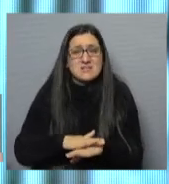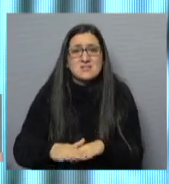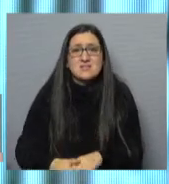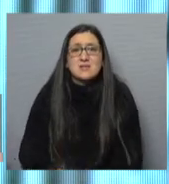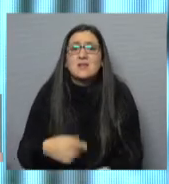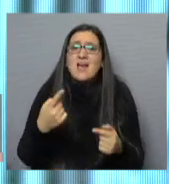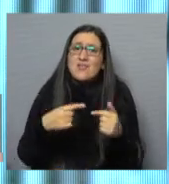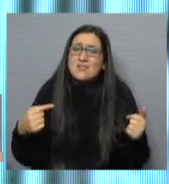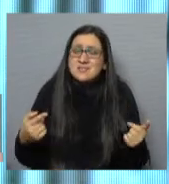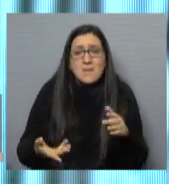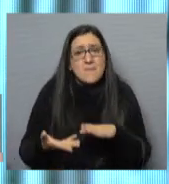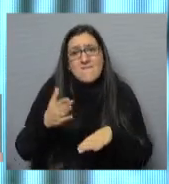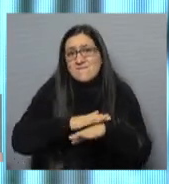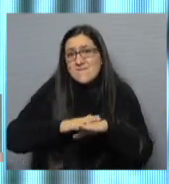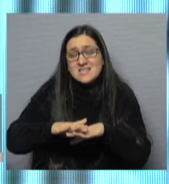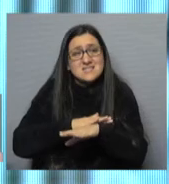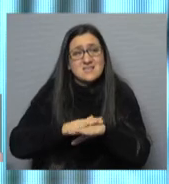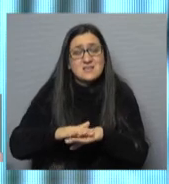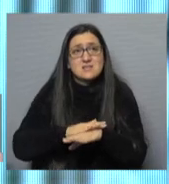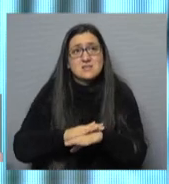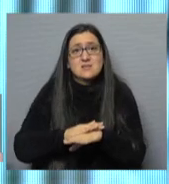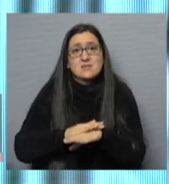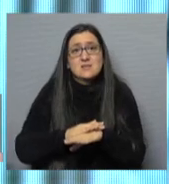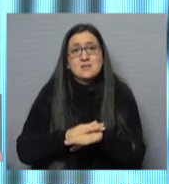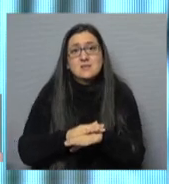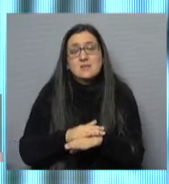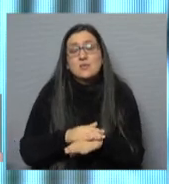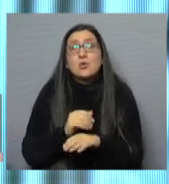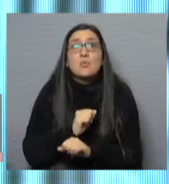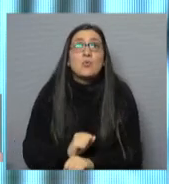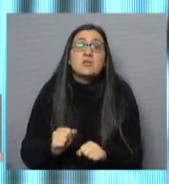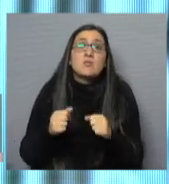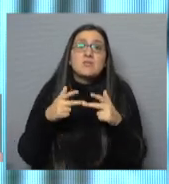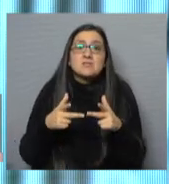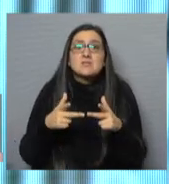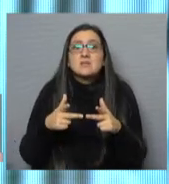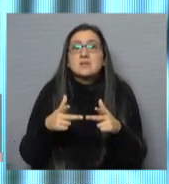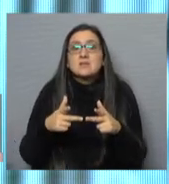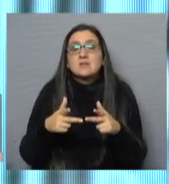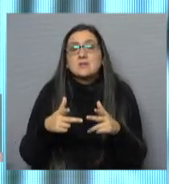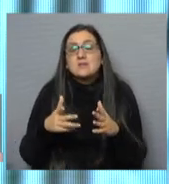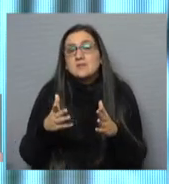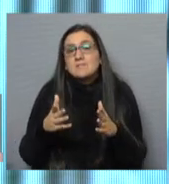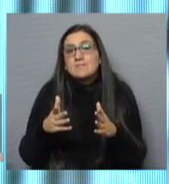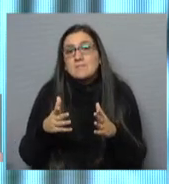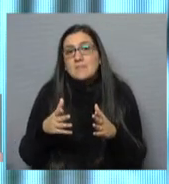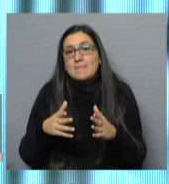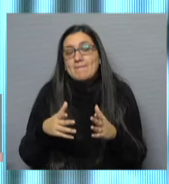Las cosas básicas en lo que tiene que ver con lo que podríamos llamar la hotelería,